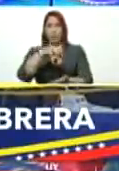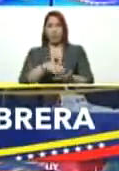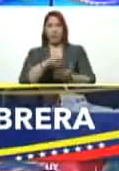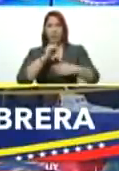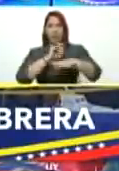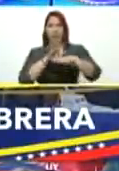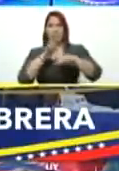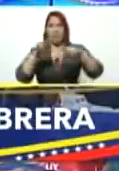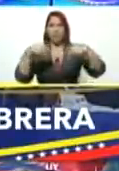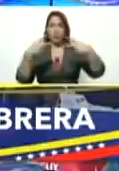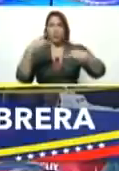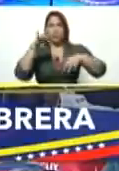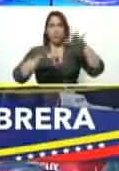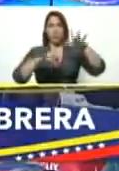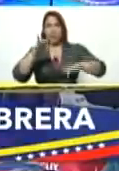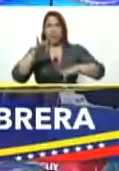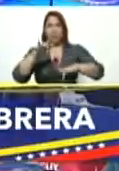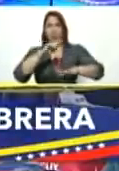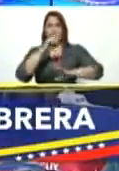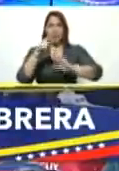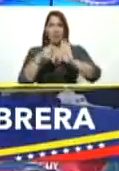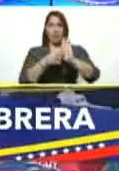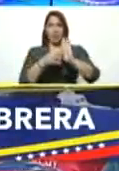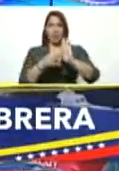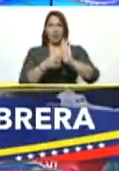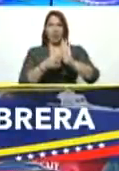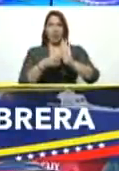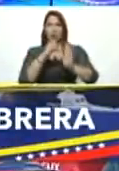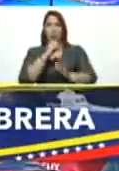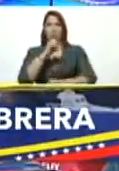nuevo secretario general de la oea sacha llorente